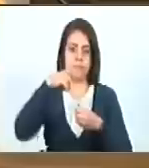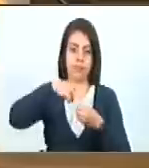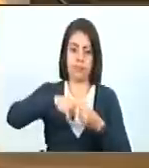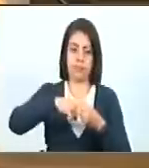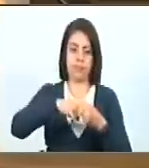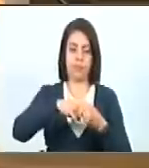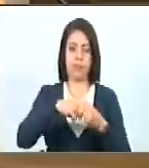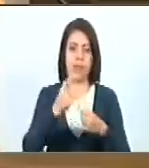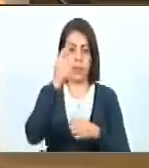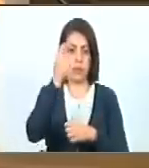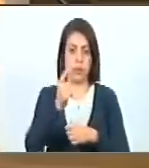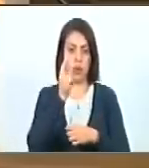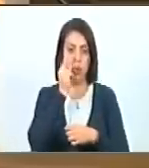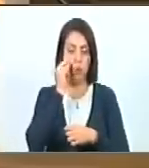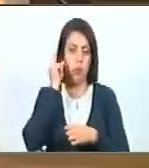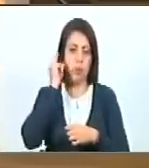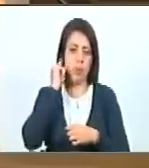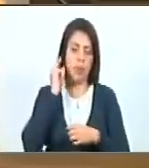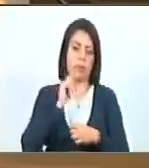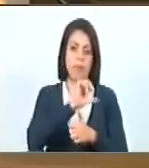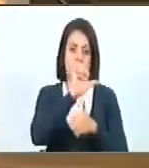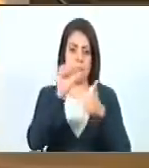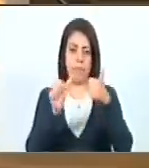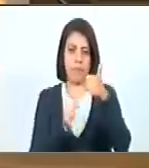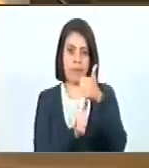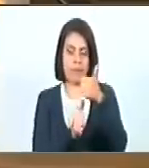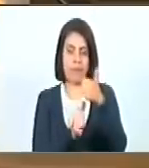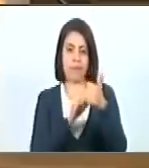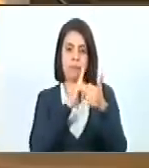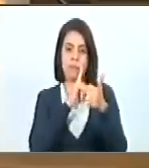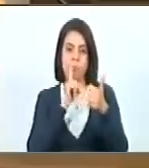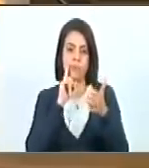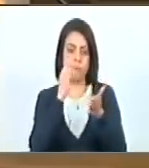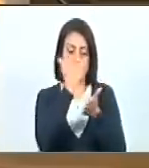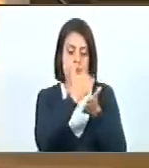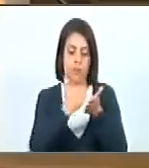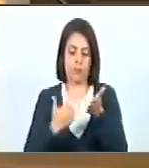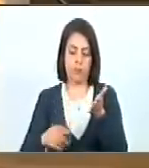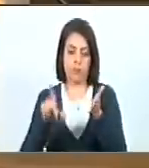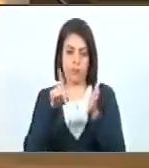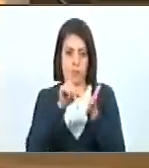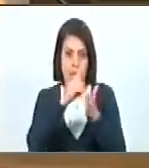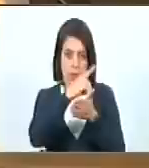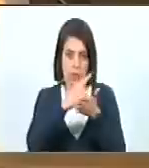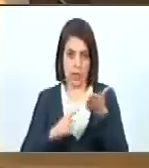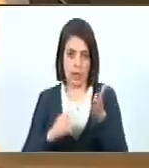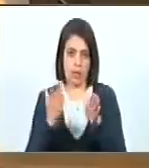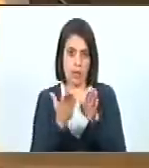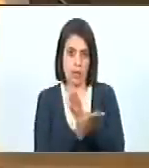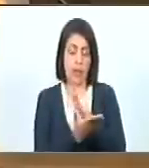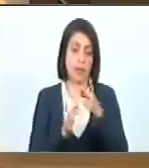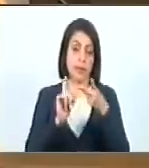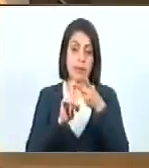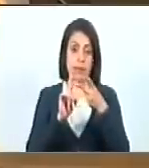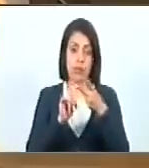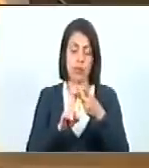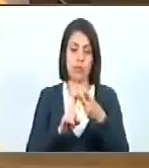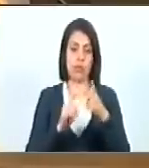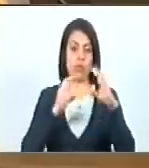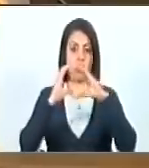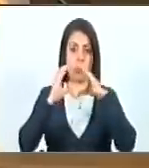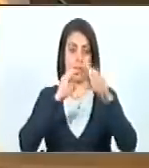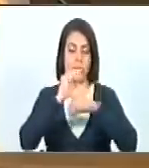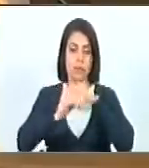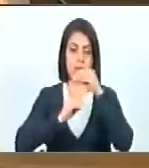incorporar a las diputadas y los diputados suplentes indicados en lista anexa. Segundo,